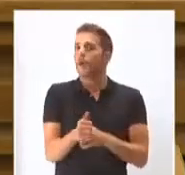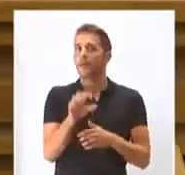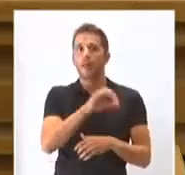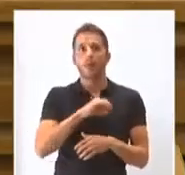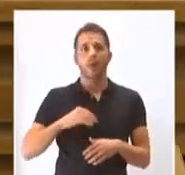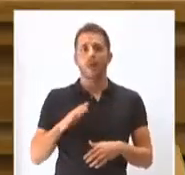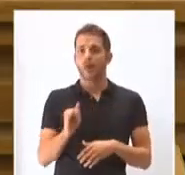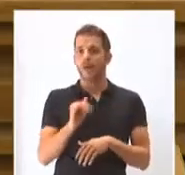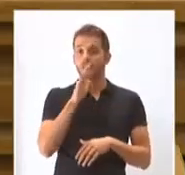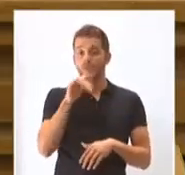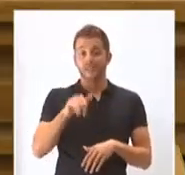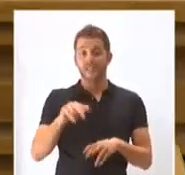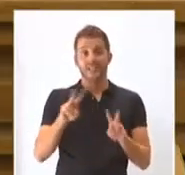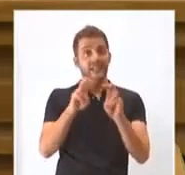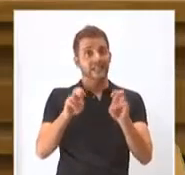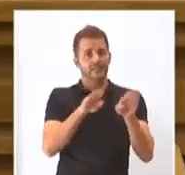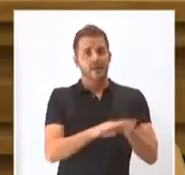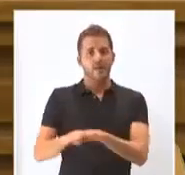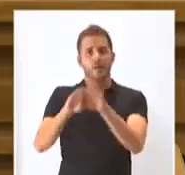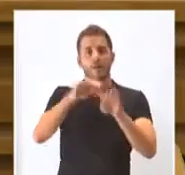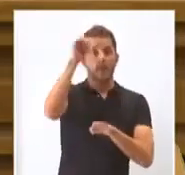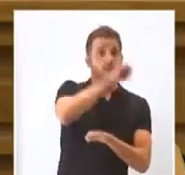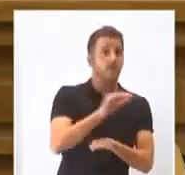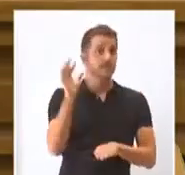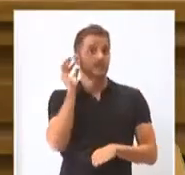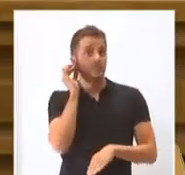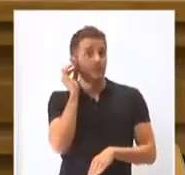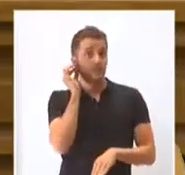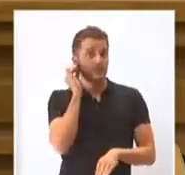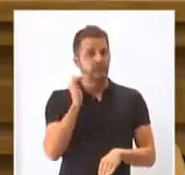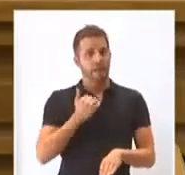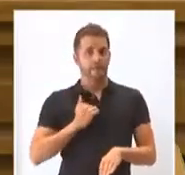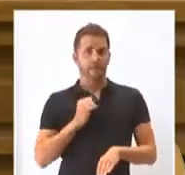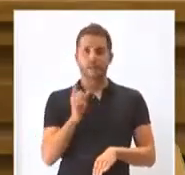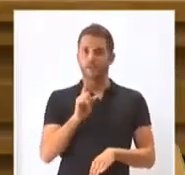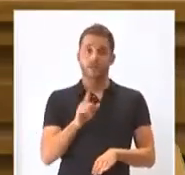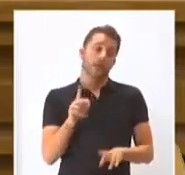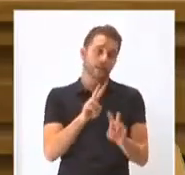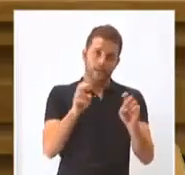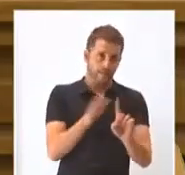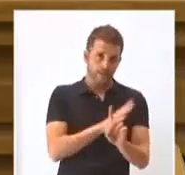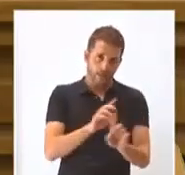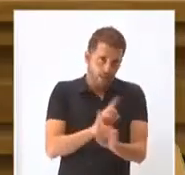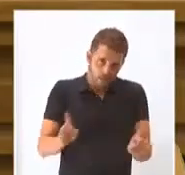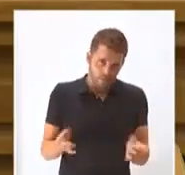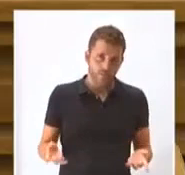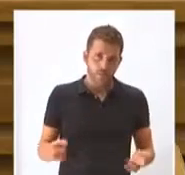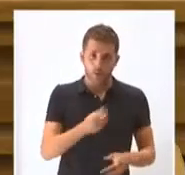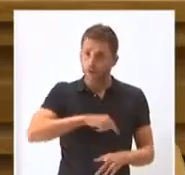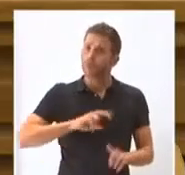que no frivoliza moss con el tema de la igualdad entre hombres y mujeres y mucho menos con el de la violencia eso es evidente no lo tomamos muy en serio